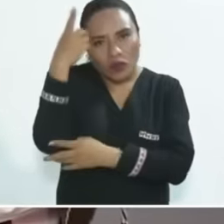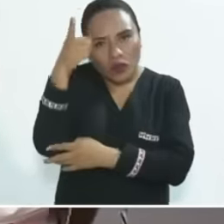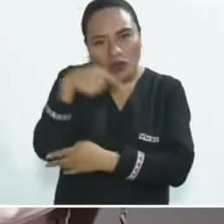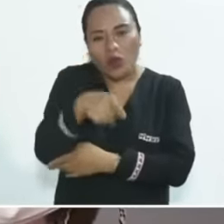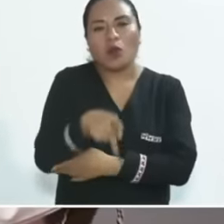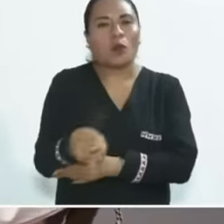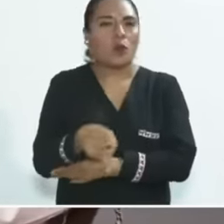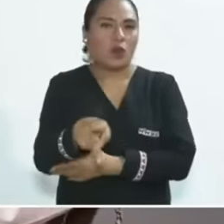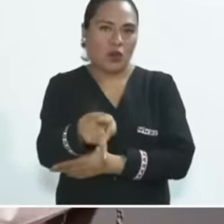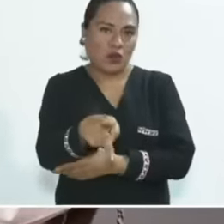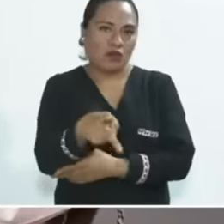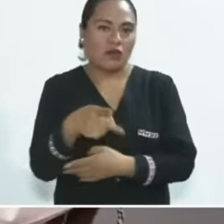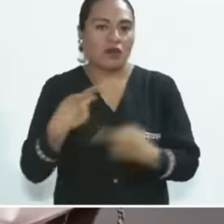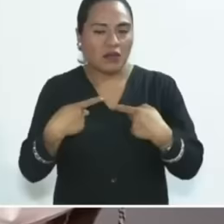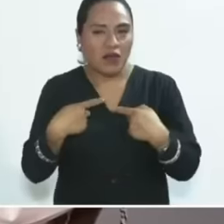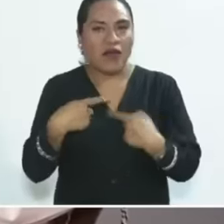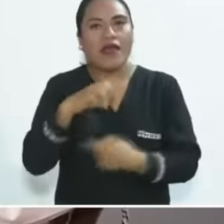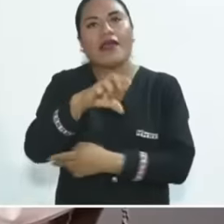y ejidal.